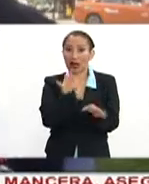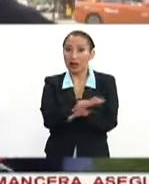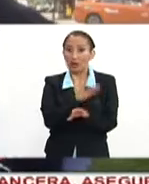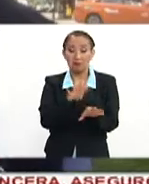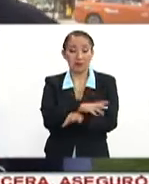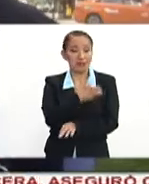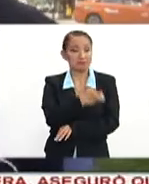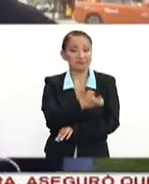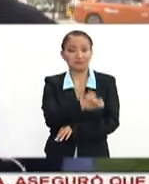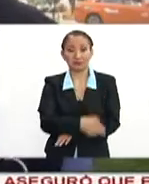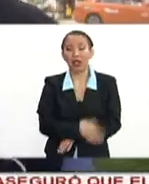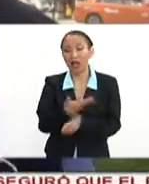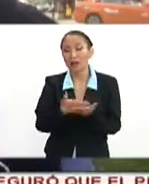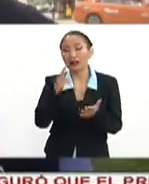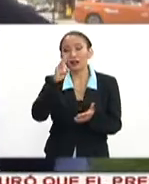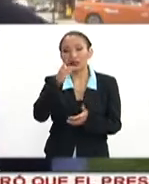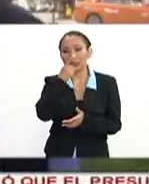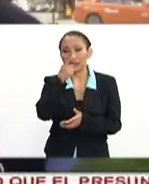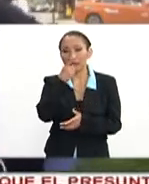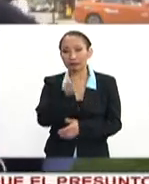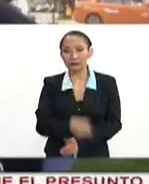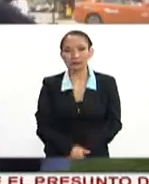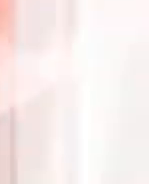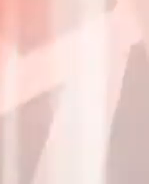hoja al respecto. Vamos a ver cómo lo dijo.